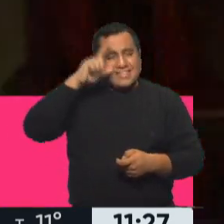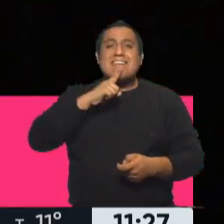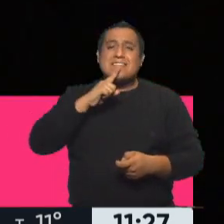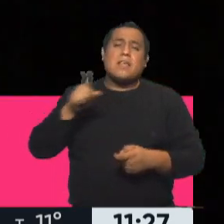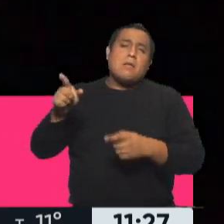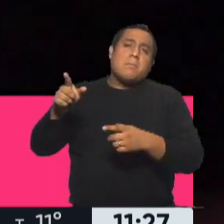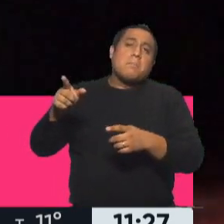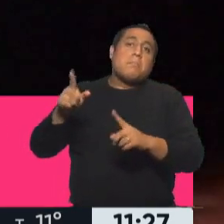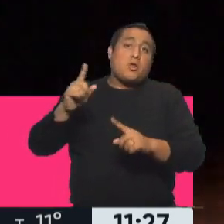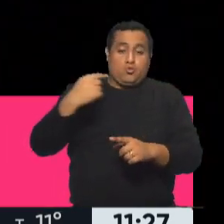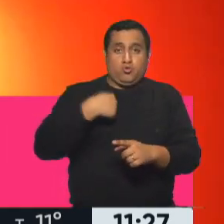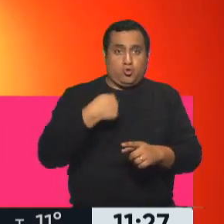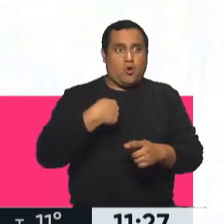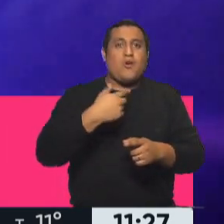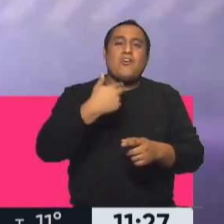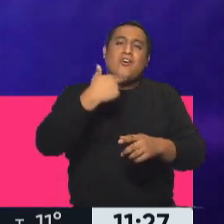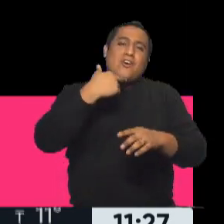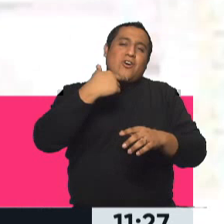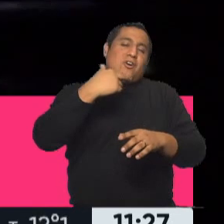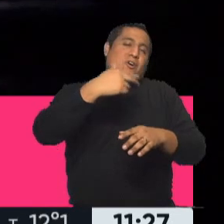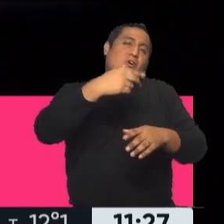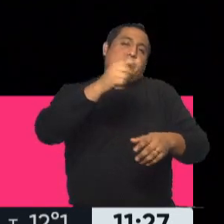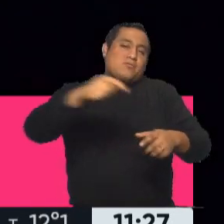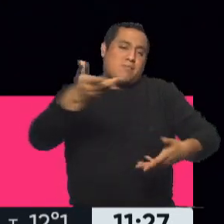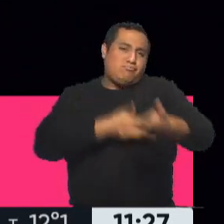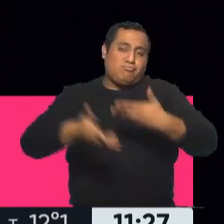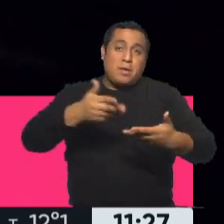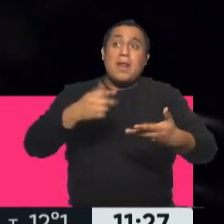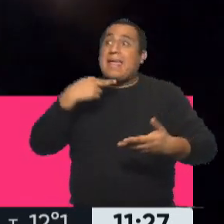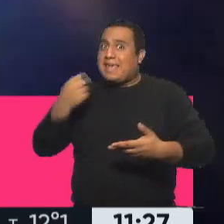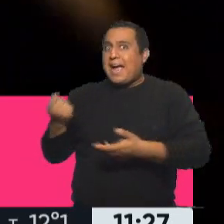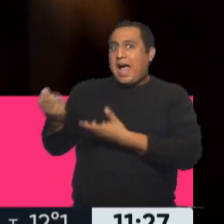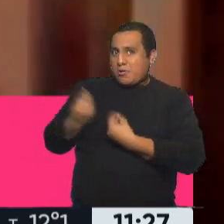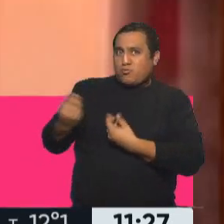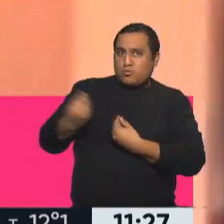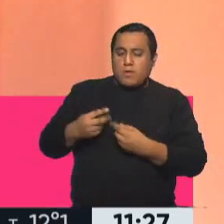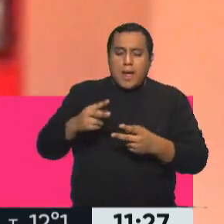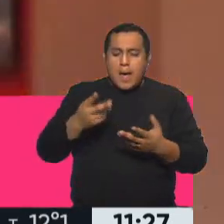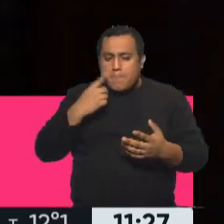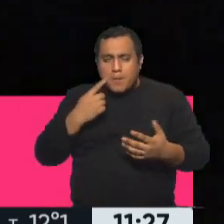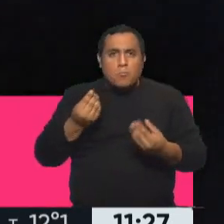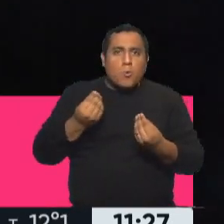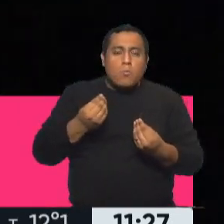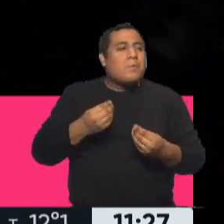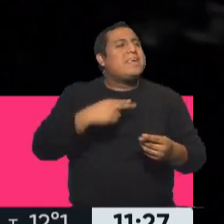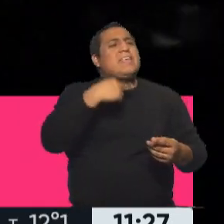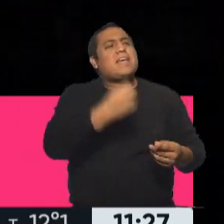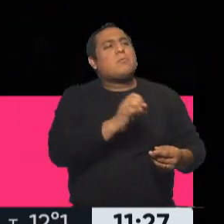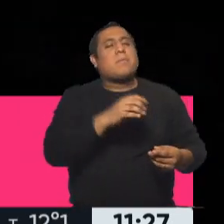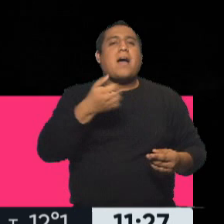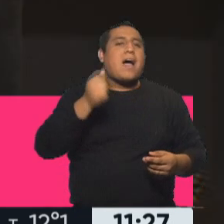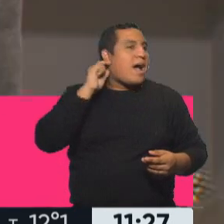mano yo solo con la gente, eso, y mi hija, que es la que me ayuda, no, que está conmigo, porque me ayuda con la técnica de ahí, o sea, porque... ¿Cómo se llama?